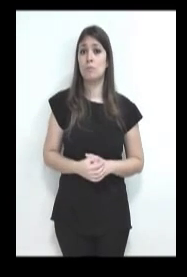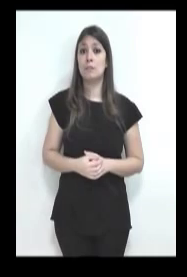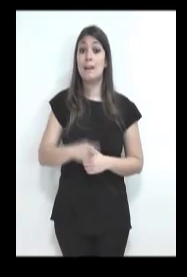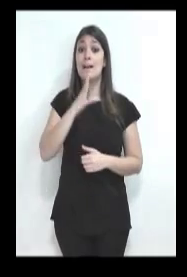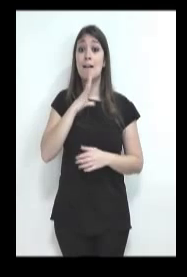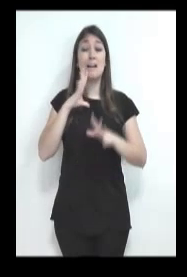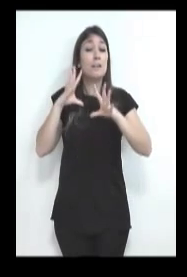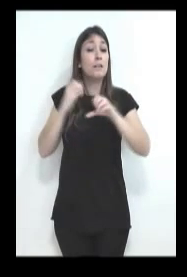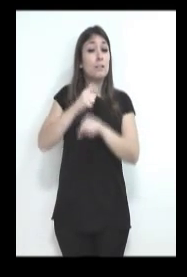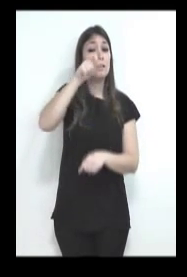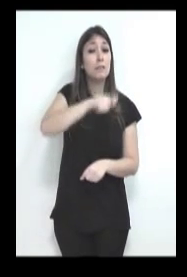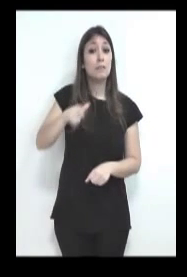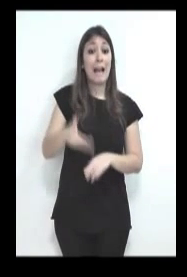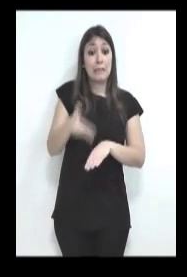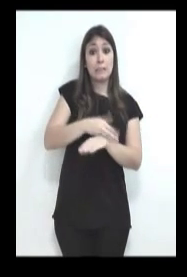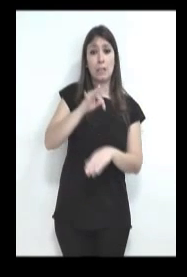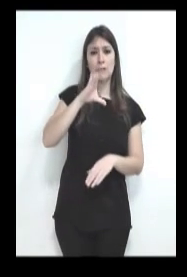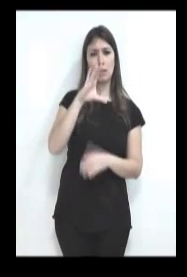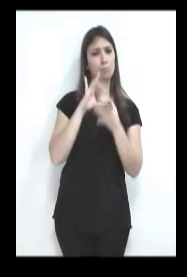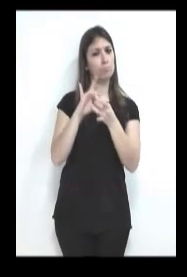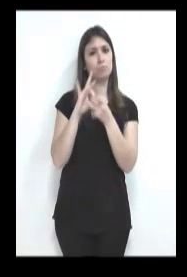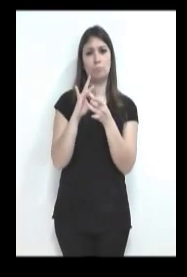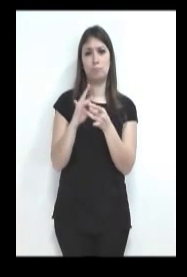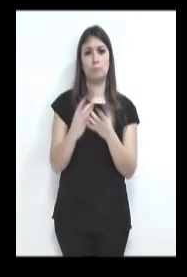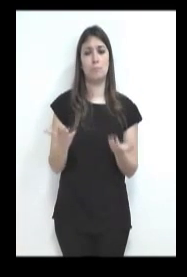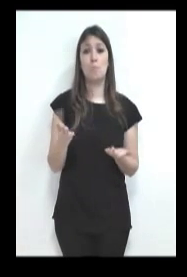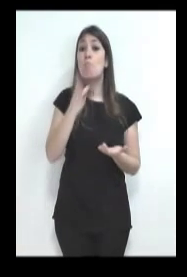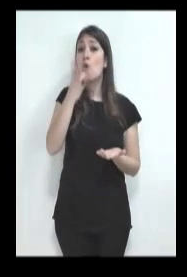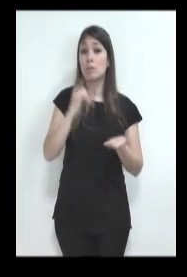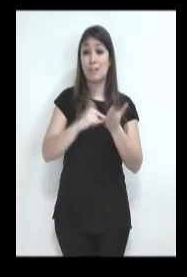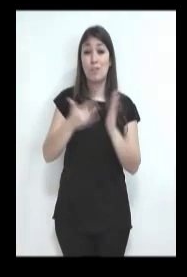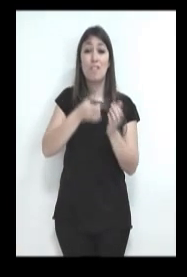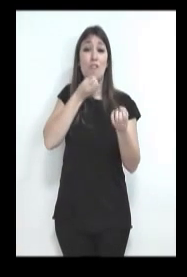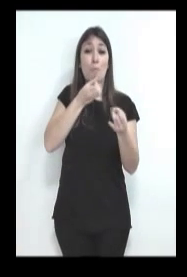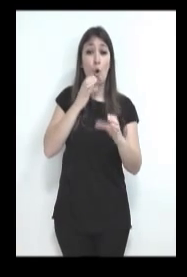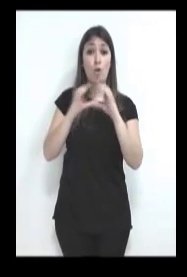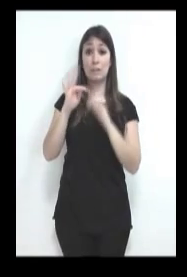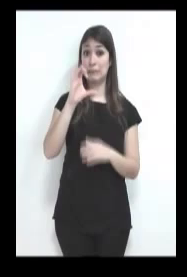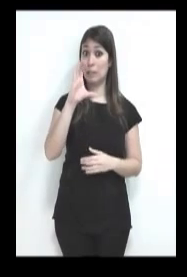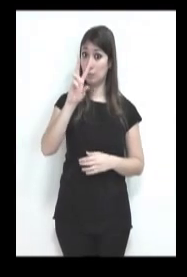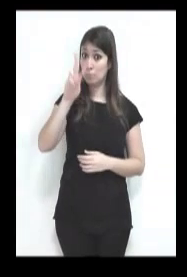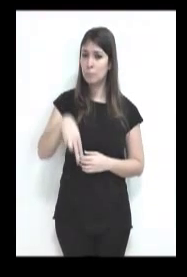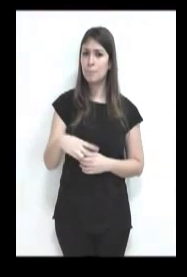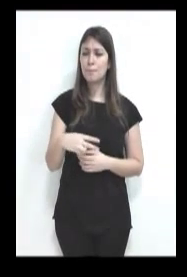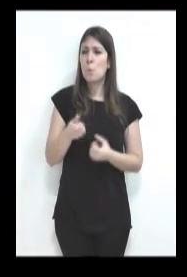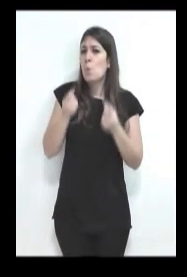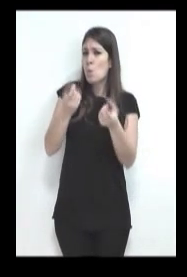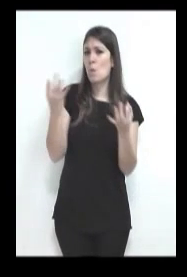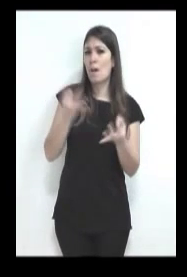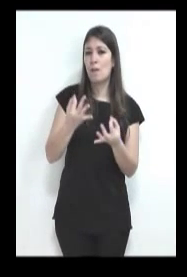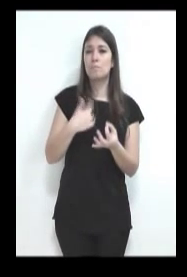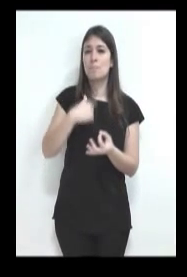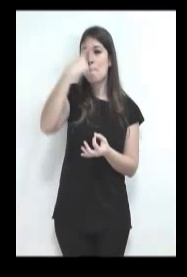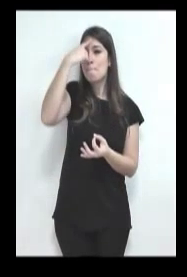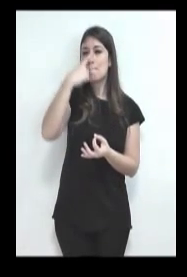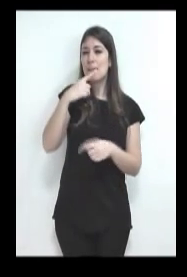al ciudadano, las TIC tienen mucho que ver, porque las tecnologías de la información y las comunicaciones permiten hacer un